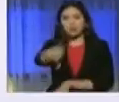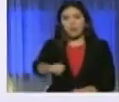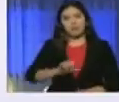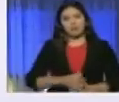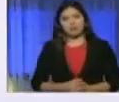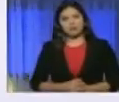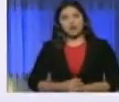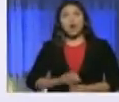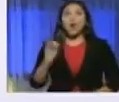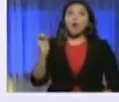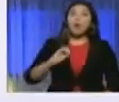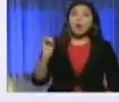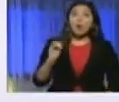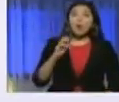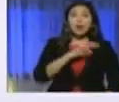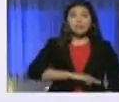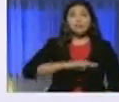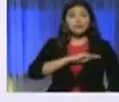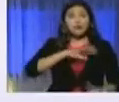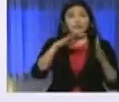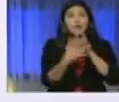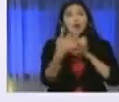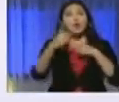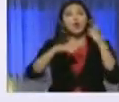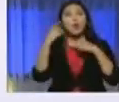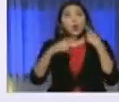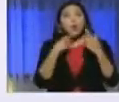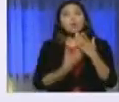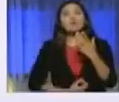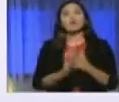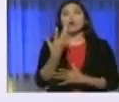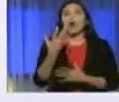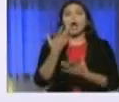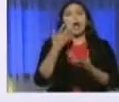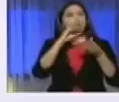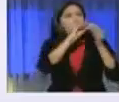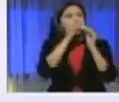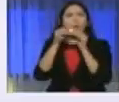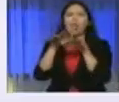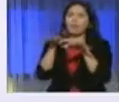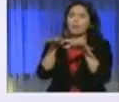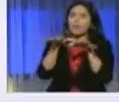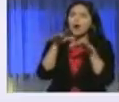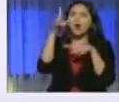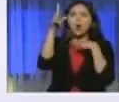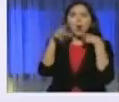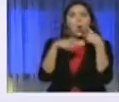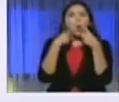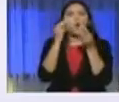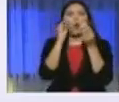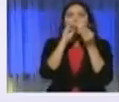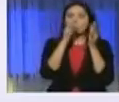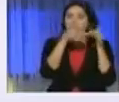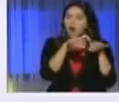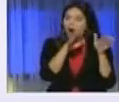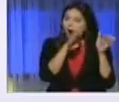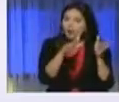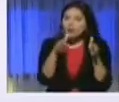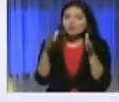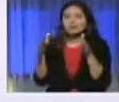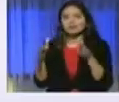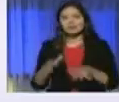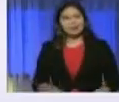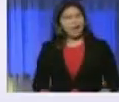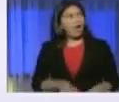lleguen la gran misión Barrio Nuevo Tricolor a rehacerlo todo, a ponerlo bien bonito, a reurbanizarlo. ¿Qué es cuánto aspirarían